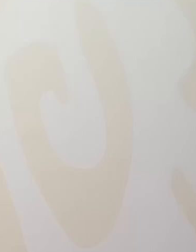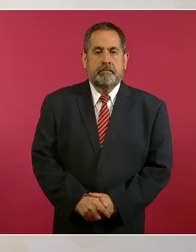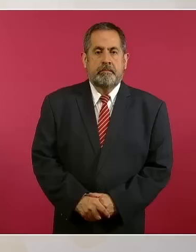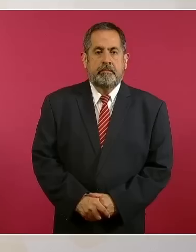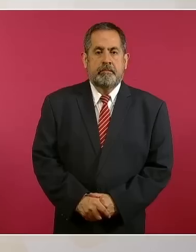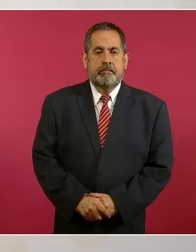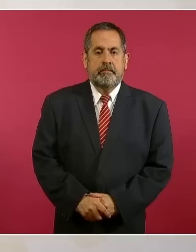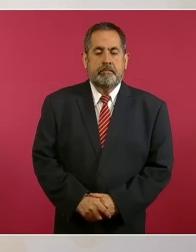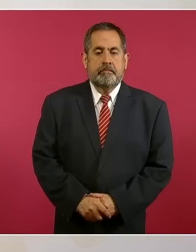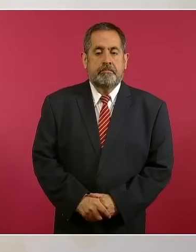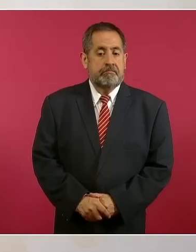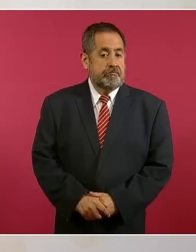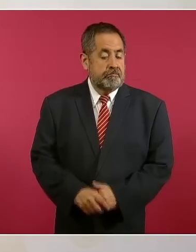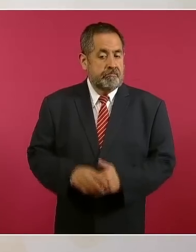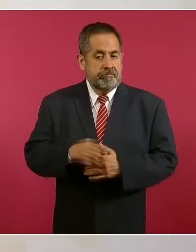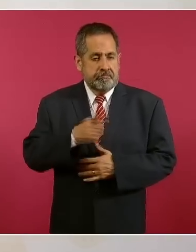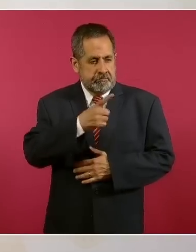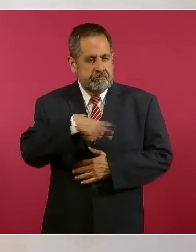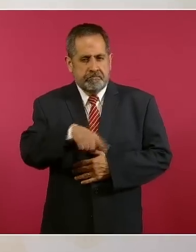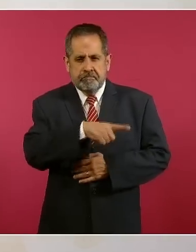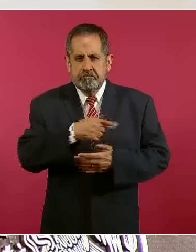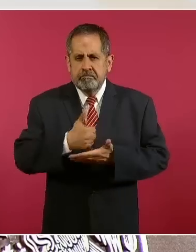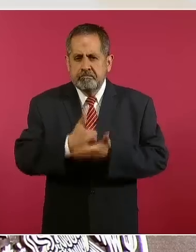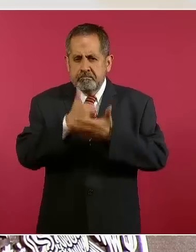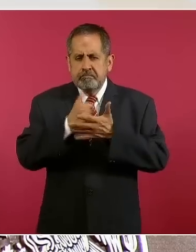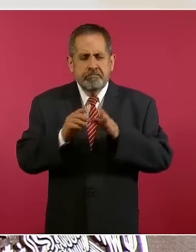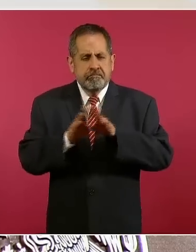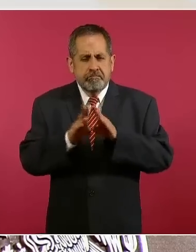ayudar. Y es un asunto